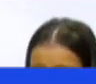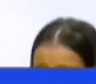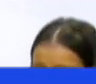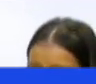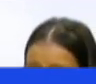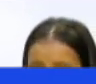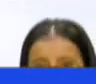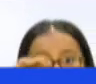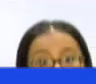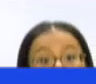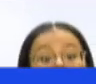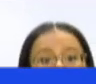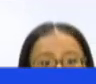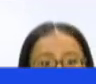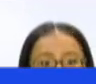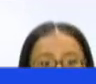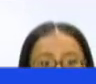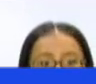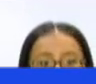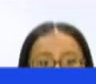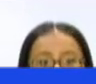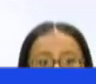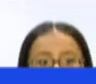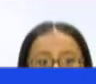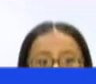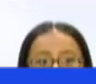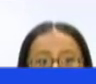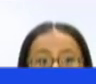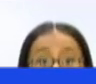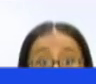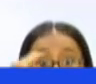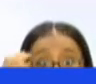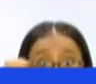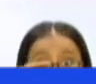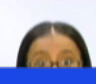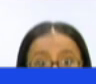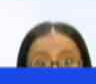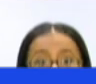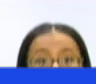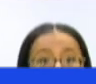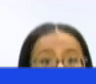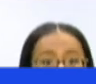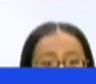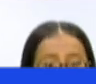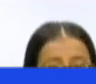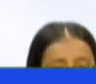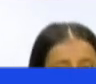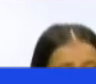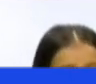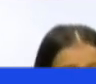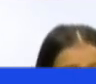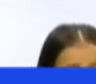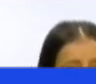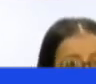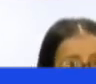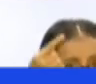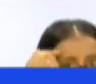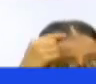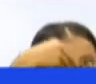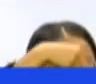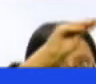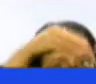La noticia criminis sobre la ruta y trazas del tráfico de